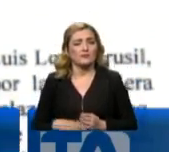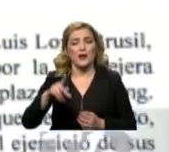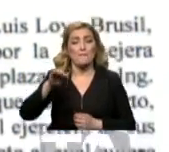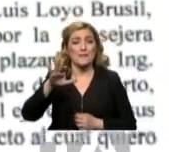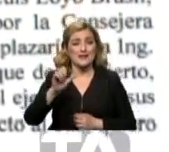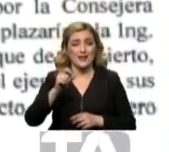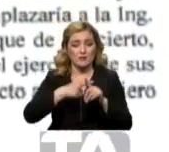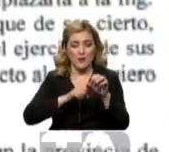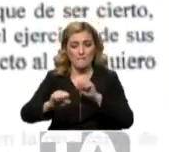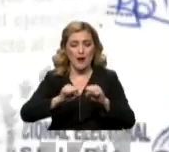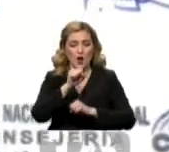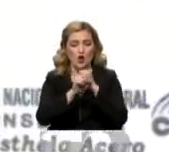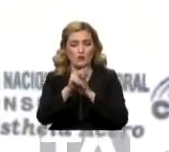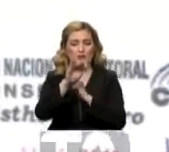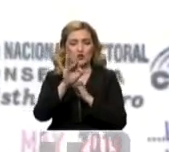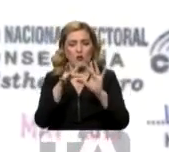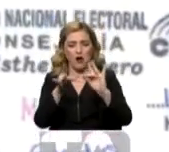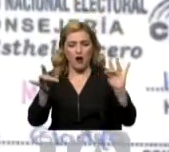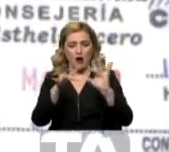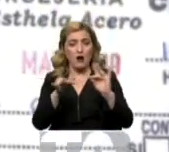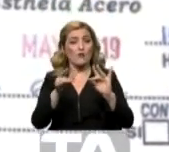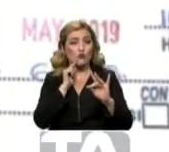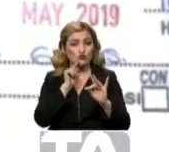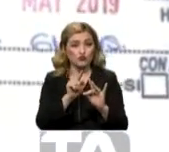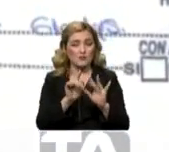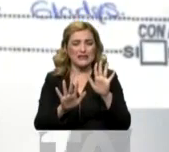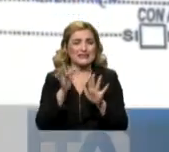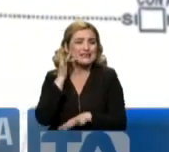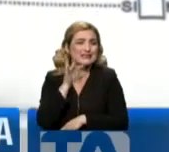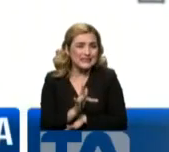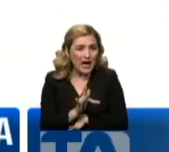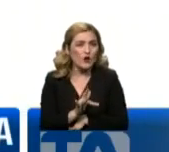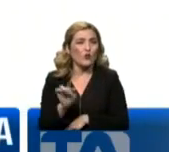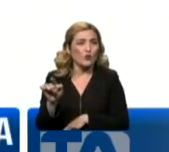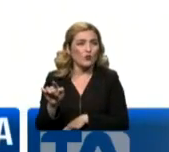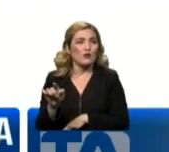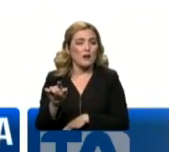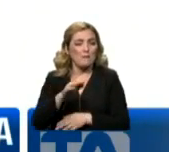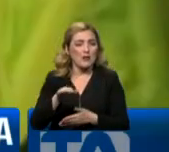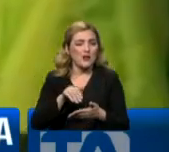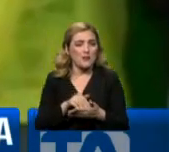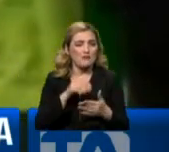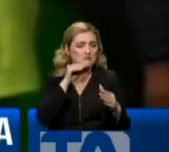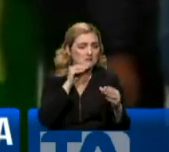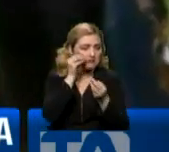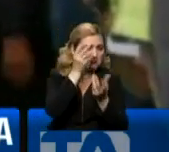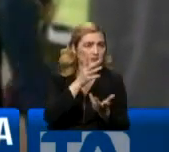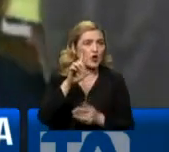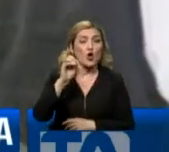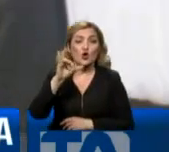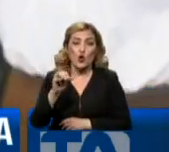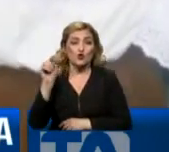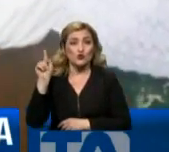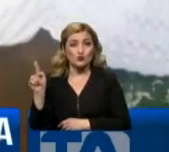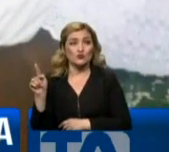mayo de 2019 le notificó por escrito sobre otras presuntas anomalías suscitadas también en Manabí, donde Loyo una vez